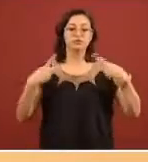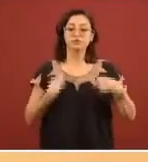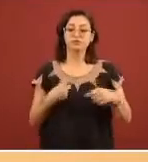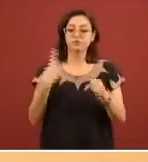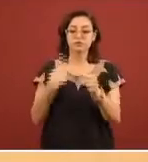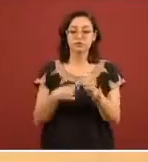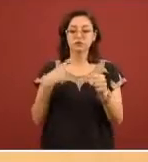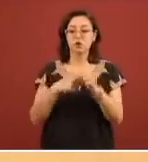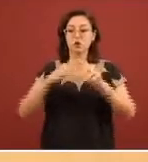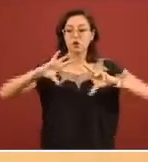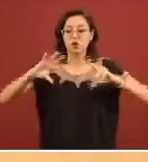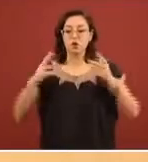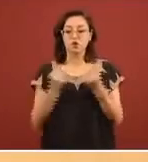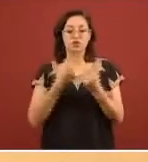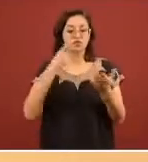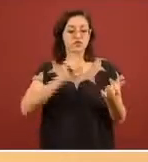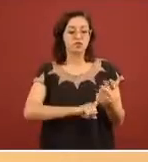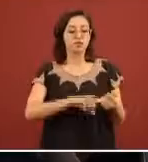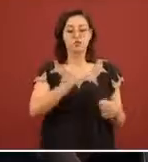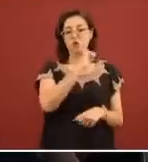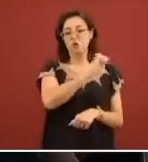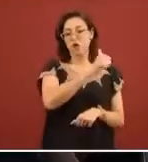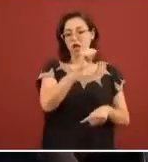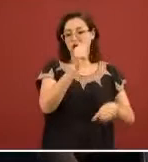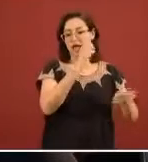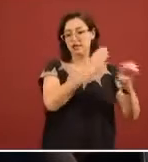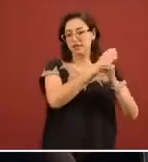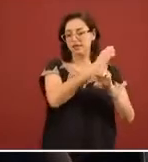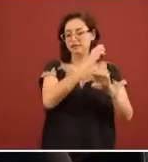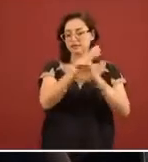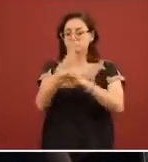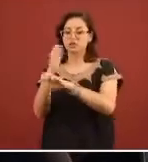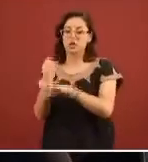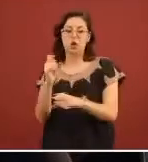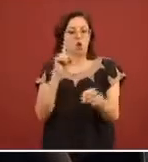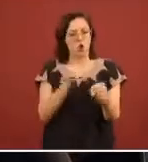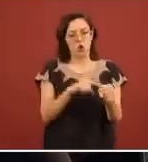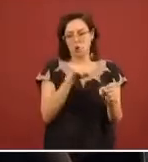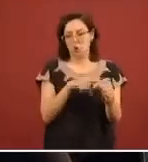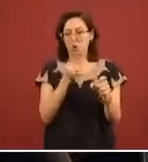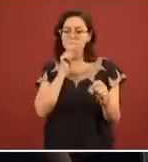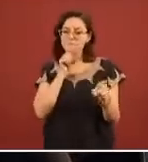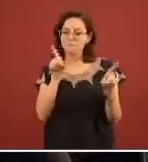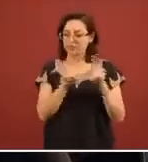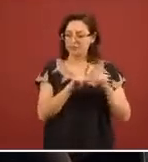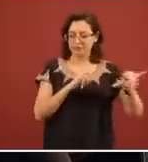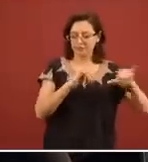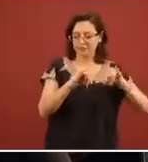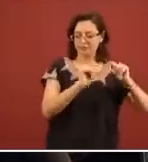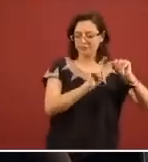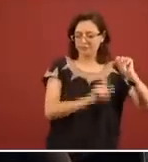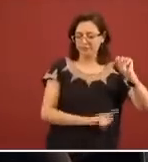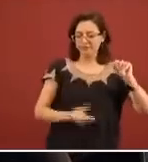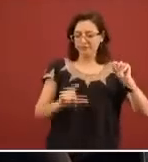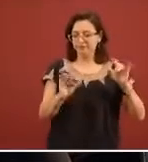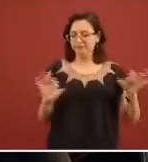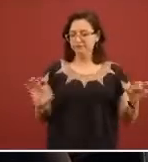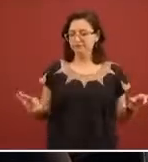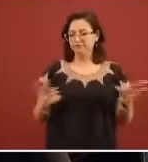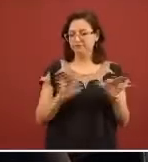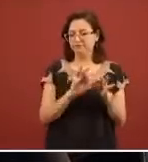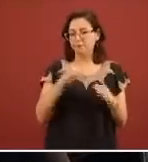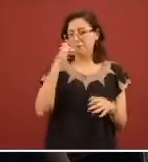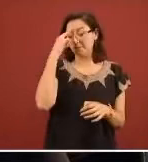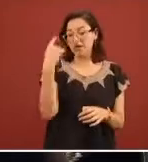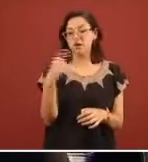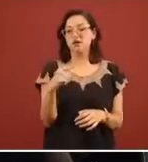han confirmado para cada uno de las entidades federativas, y los colores son los mismos que en su momento se evidencian en el mapa para que